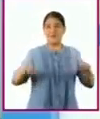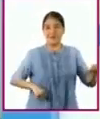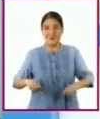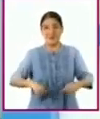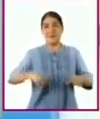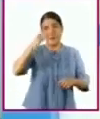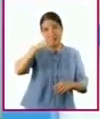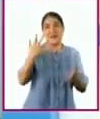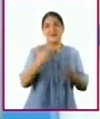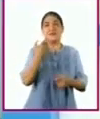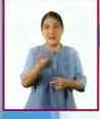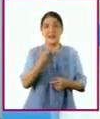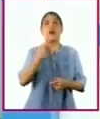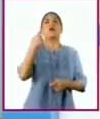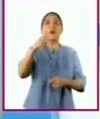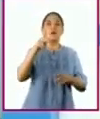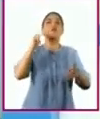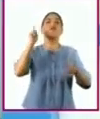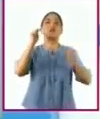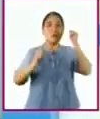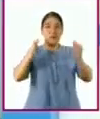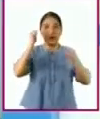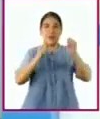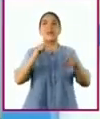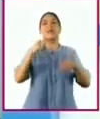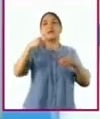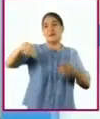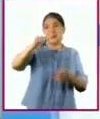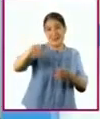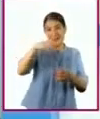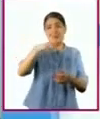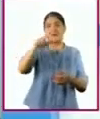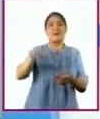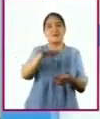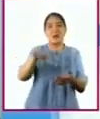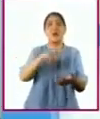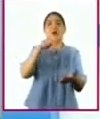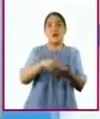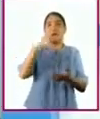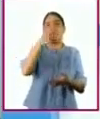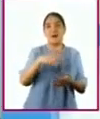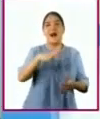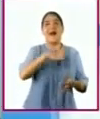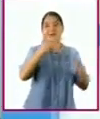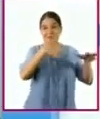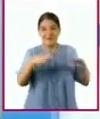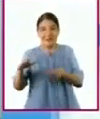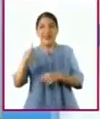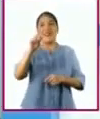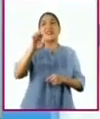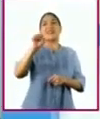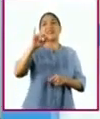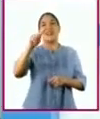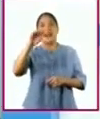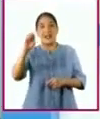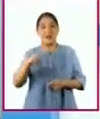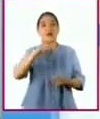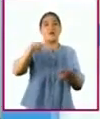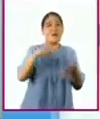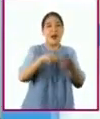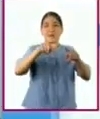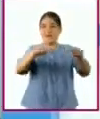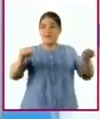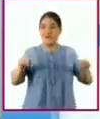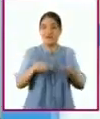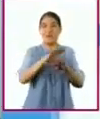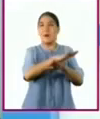California es el turismo, debido a la natural belleza de la región que goza de playas, desiertos y valles. Además, cuenta